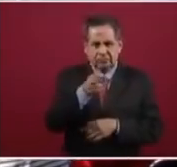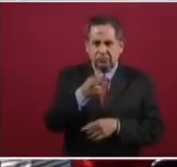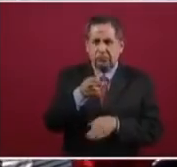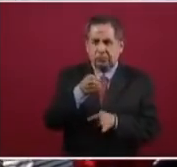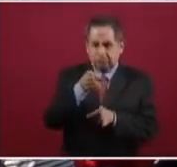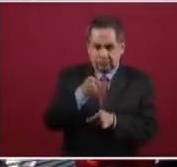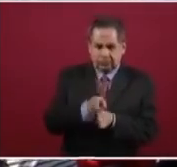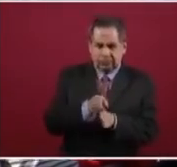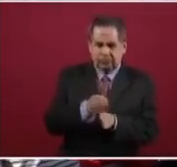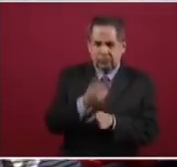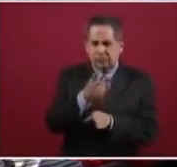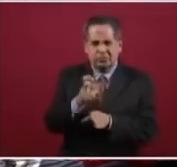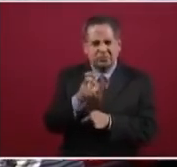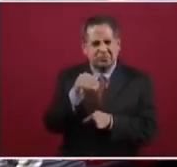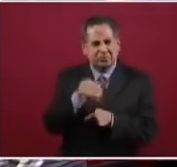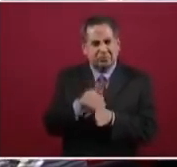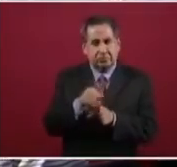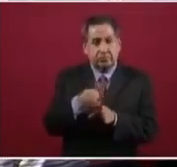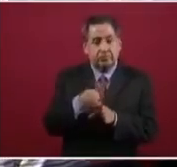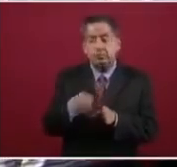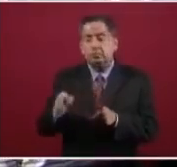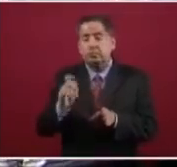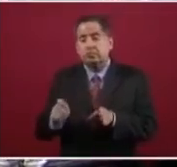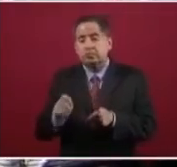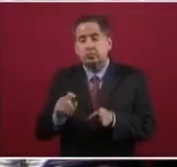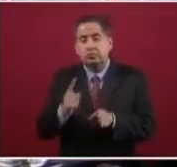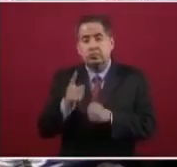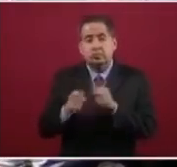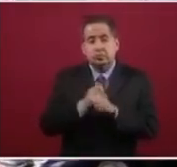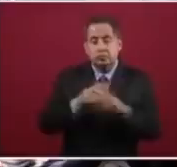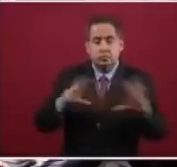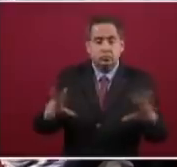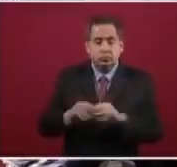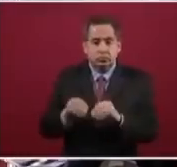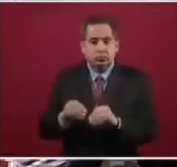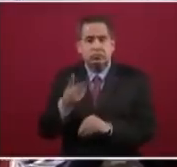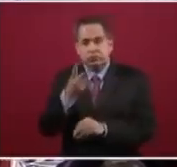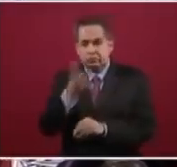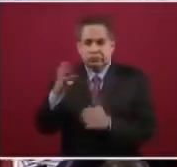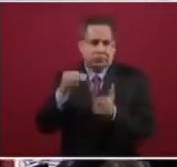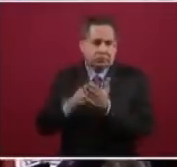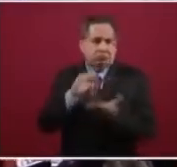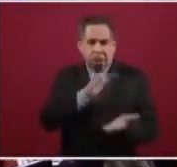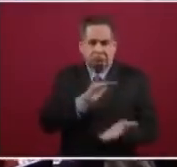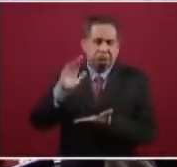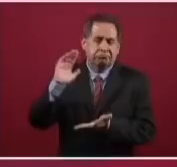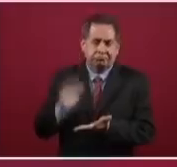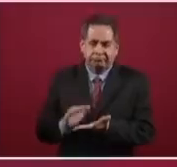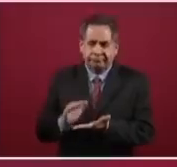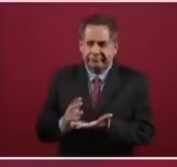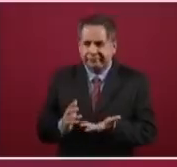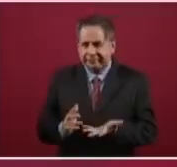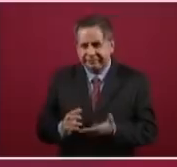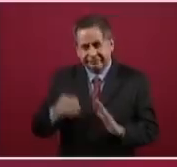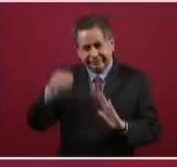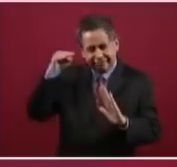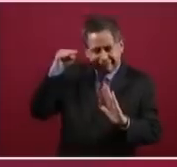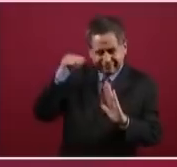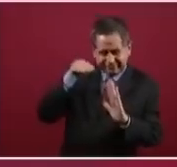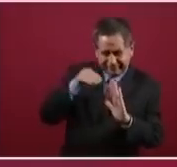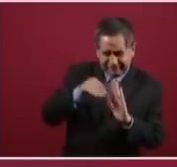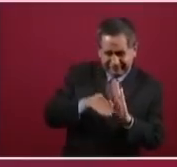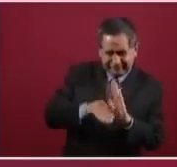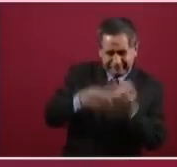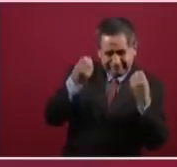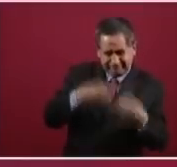200 mil barriles y tantos barriles pero si tomamos el año completo son casi 300 mil barriles de tal forma que estabas viendo una caída muy importante